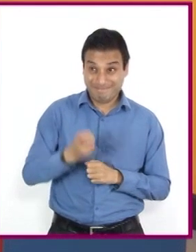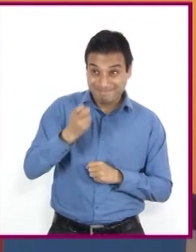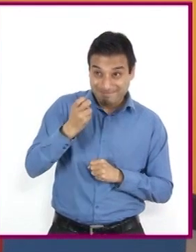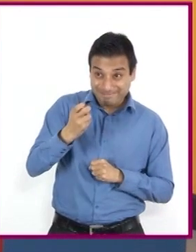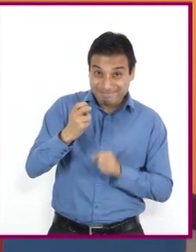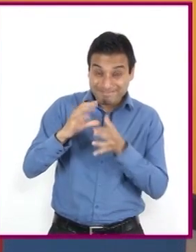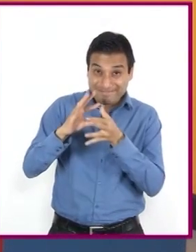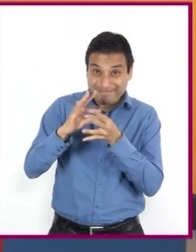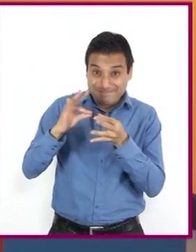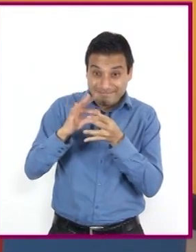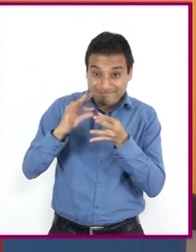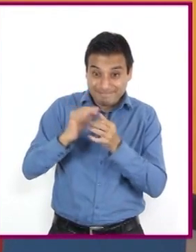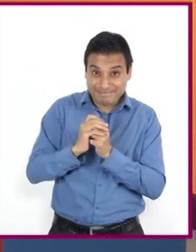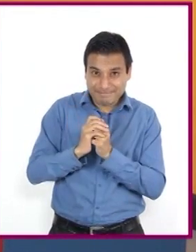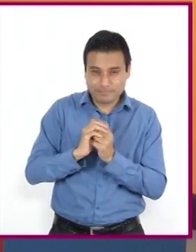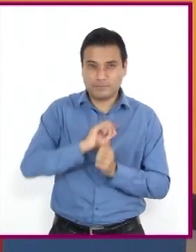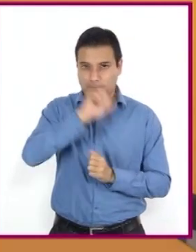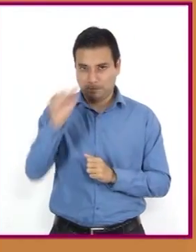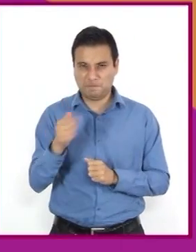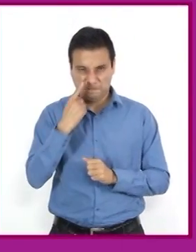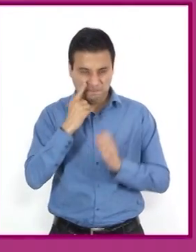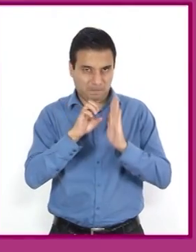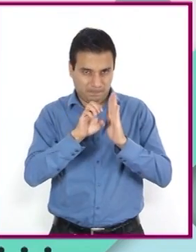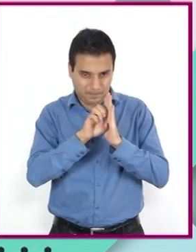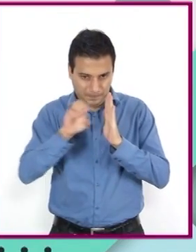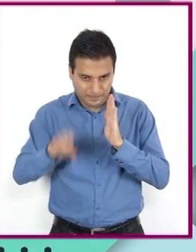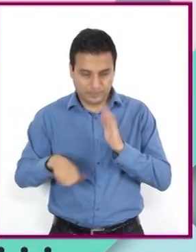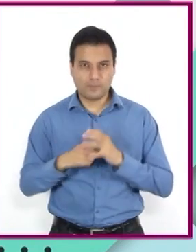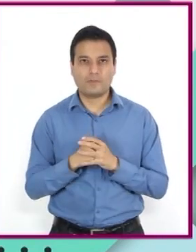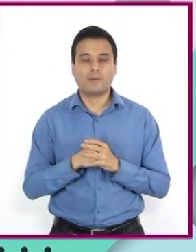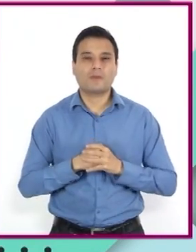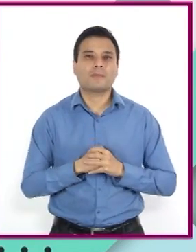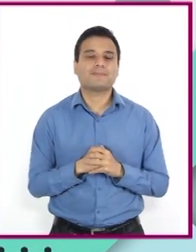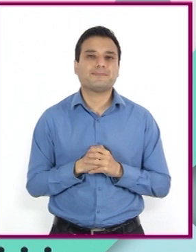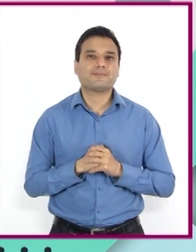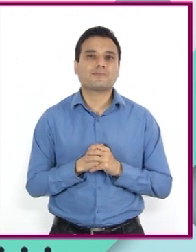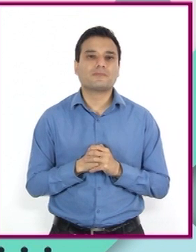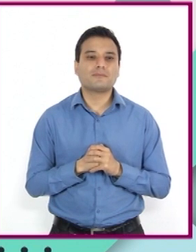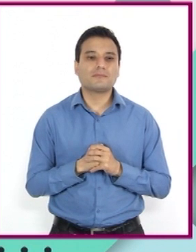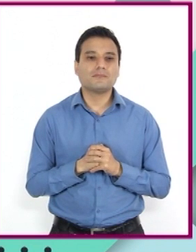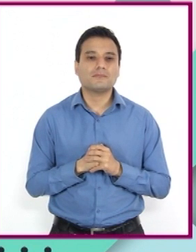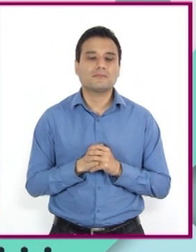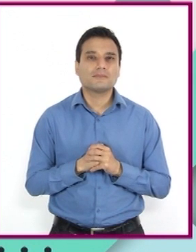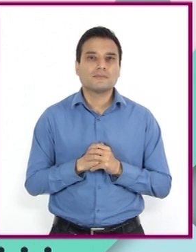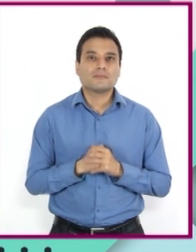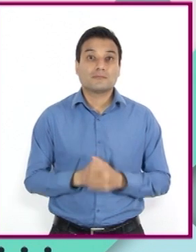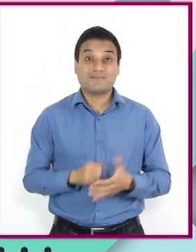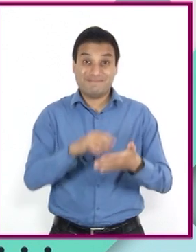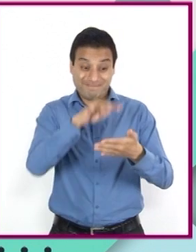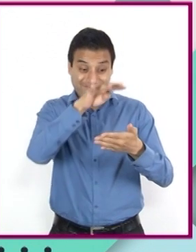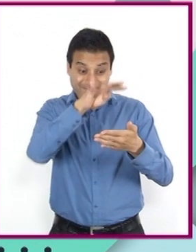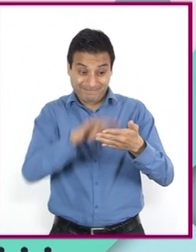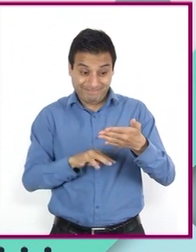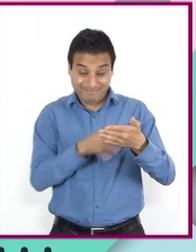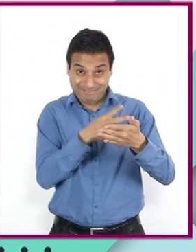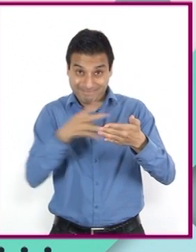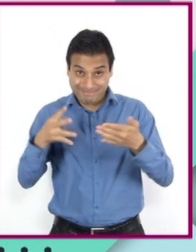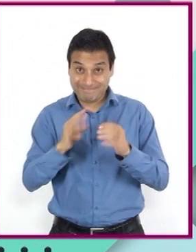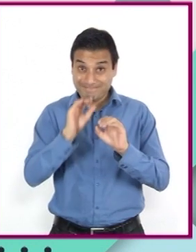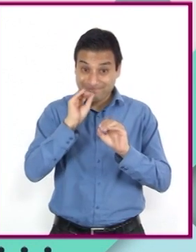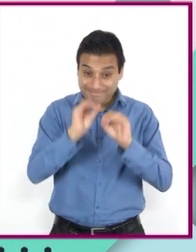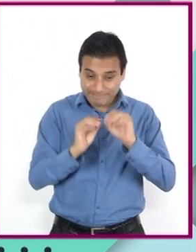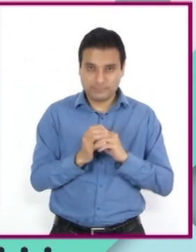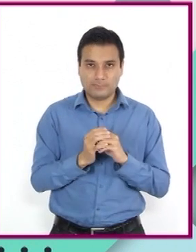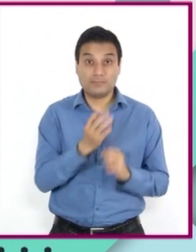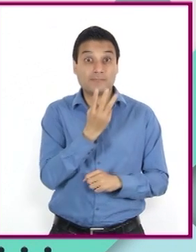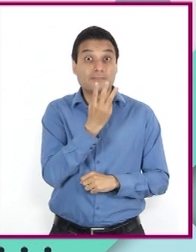razonamiento para que atendamos el siguiente ejemplo. Cuando llenamos la tabla, ya sabíamos que 3